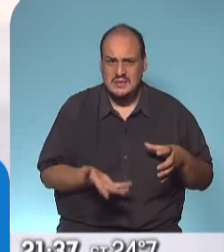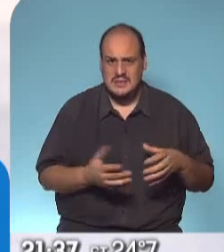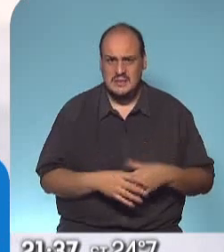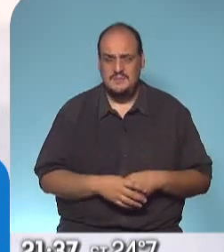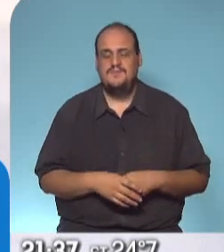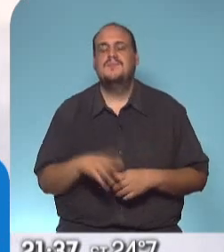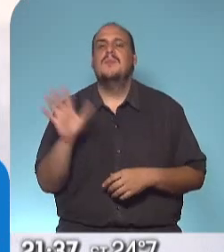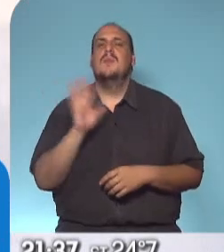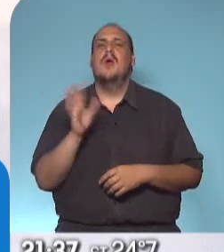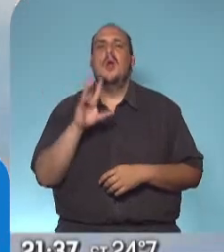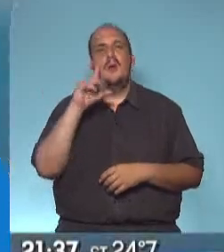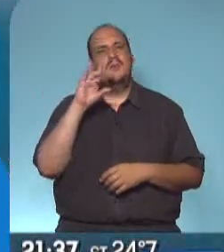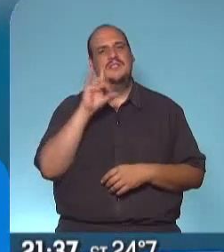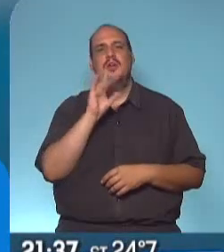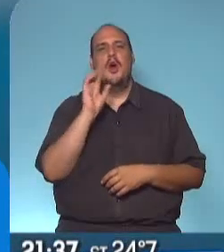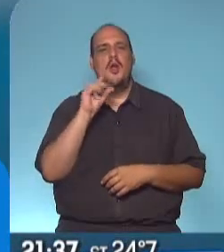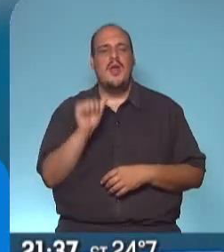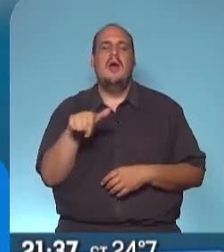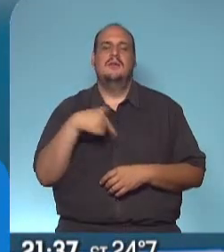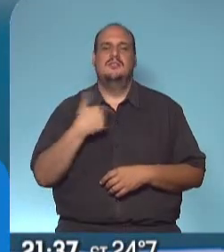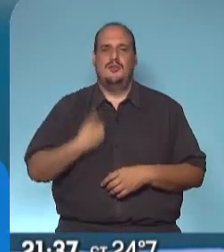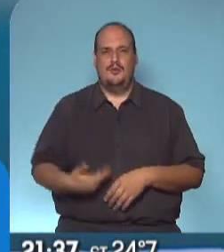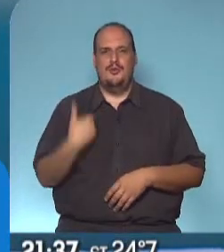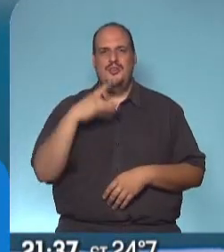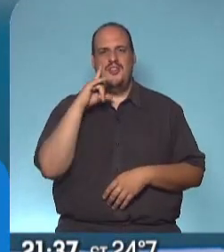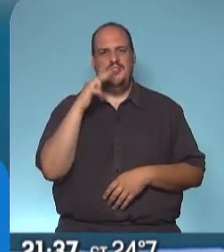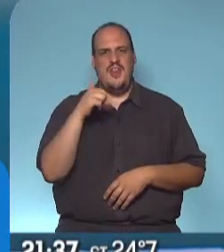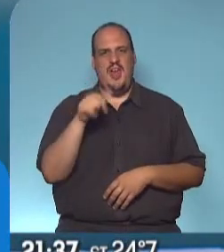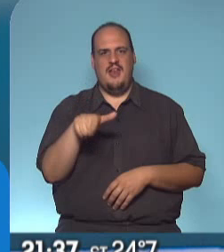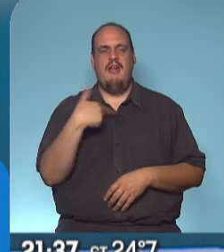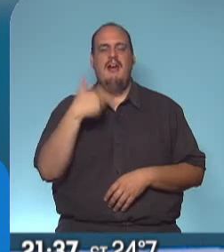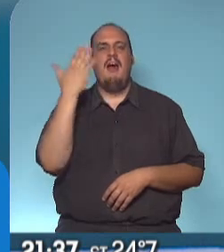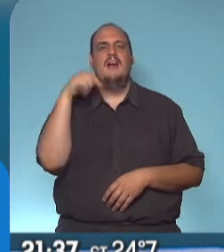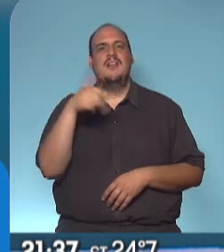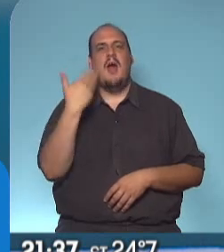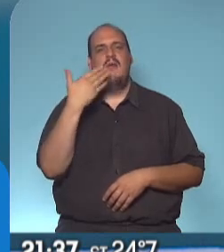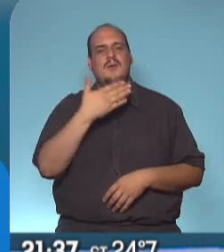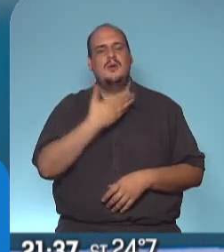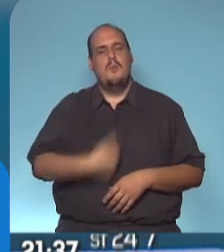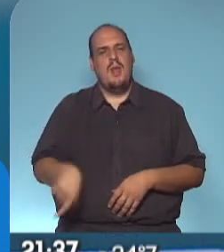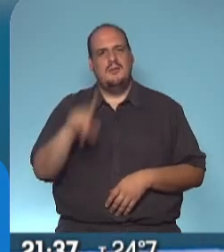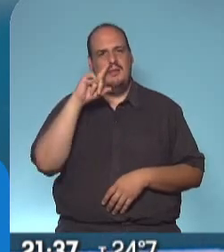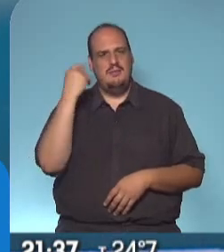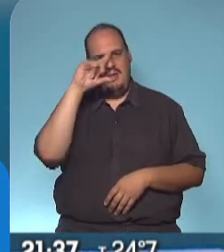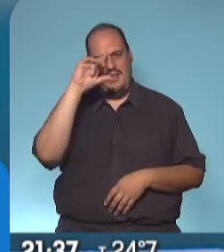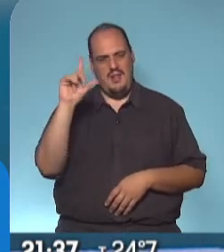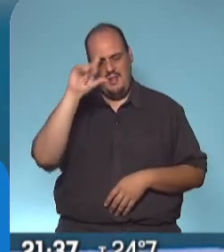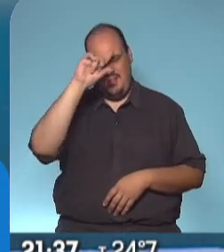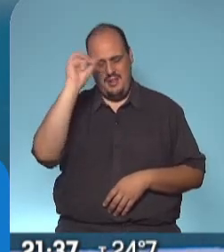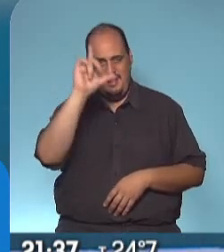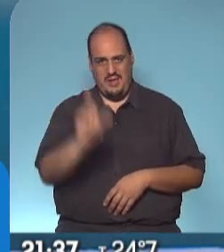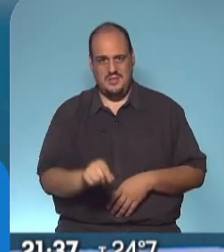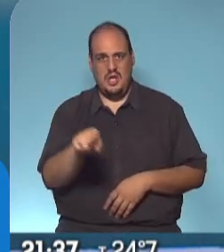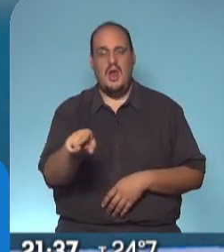tal, Victoria? ¿Cómo estás? Diana Surco te habla. Ayer hablamos con el presidente de la Nación desde la televisión pública y en un momento